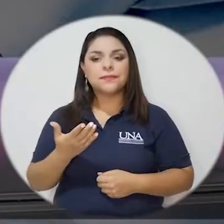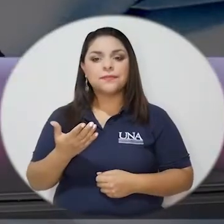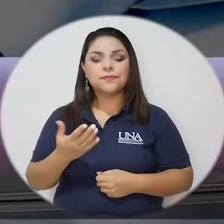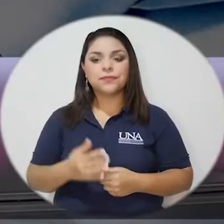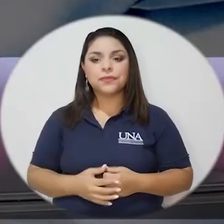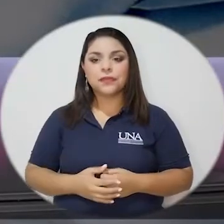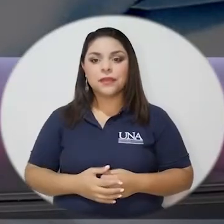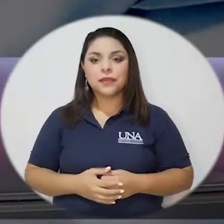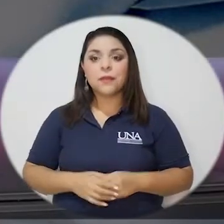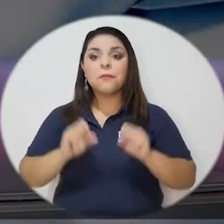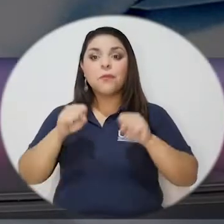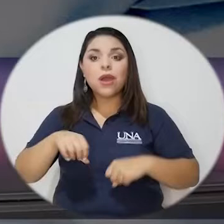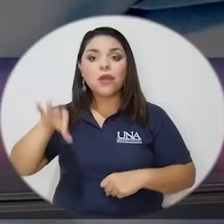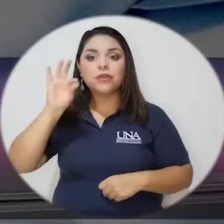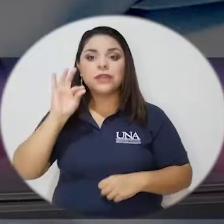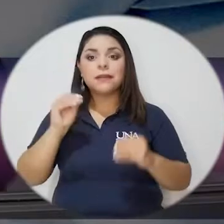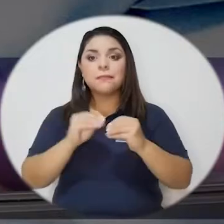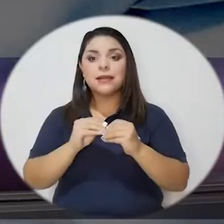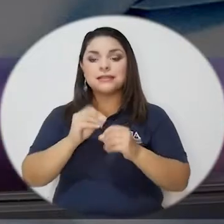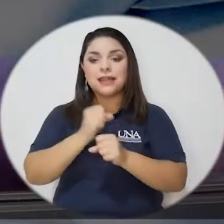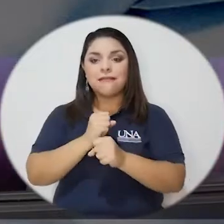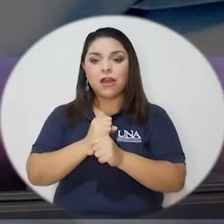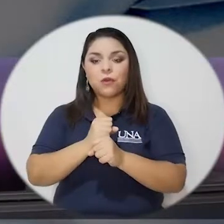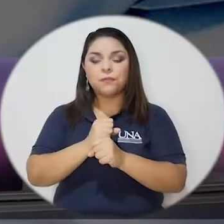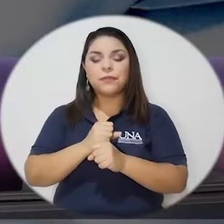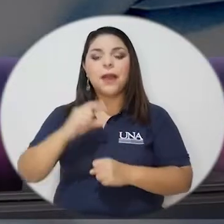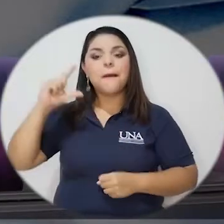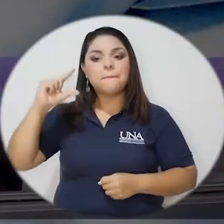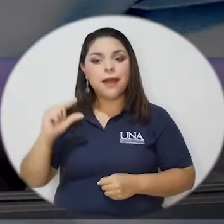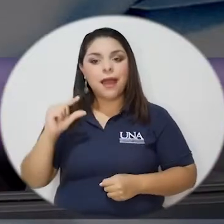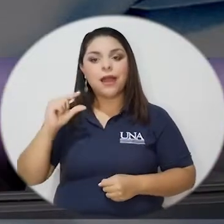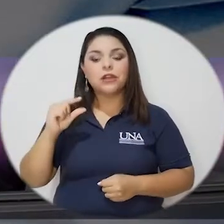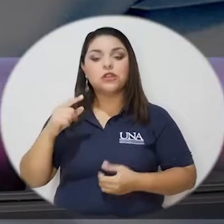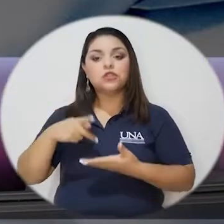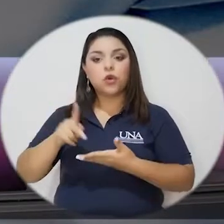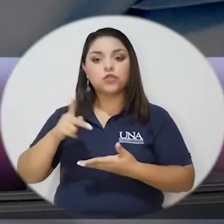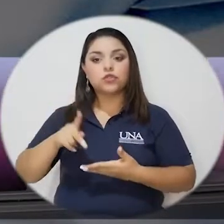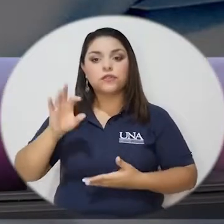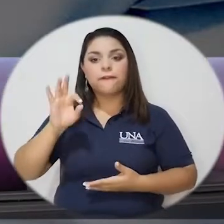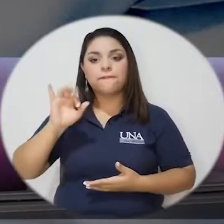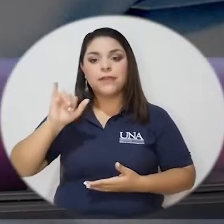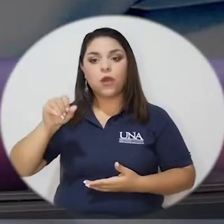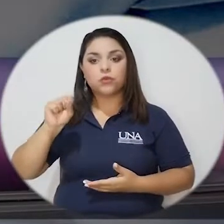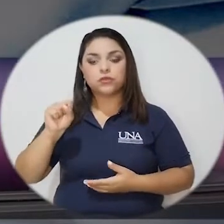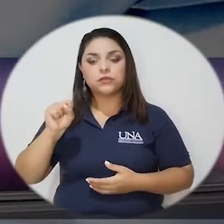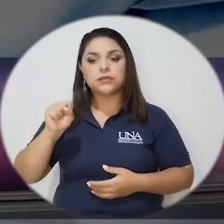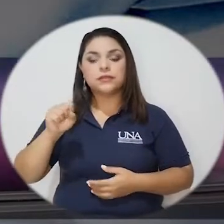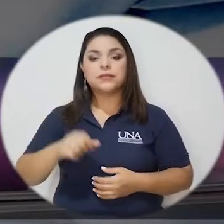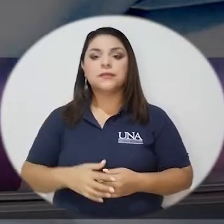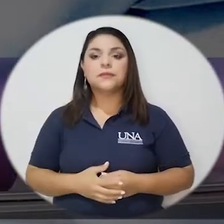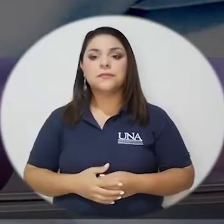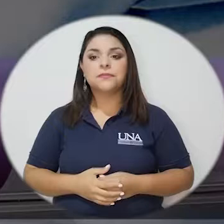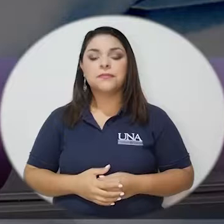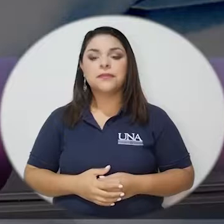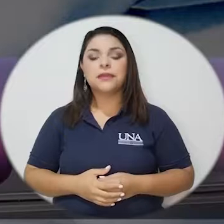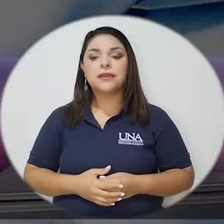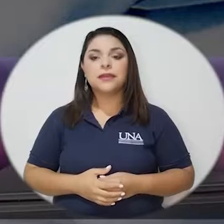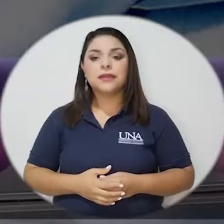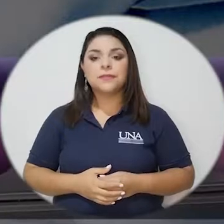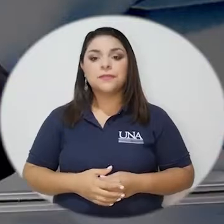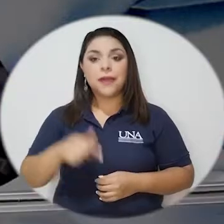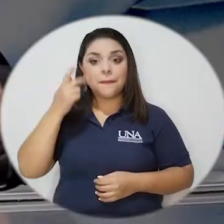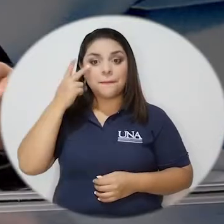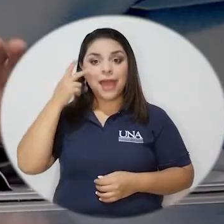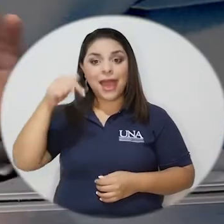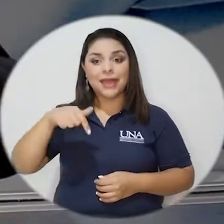para den más trabajo? Y bajemos los costos fijos. La matriz eléctrica en Costa Rica es carísima. Vean que ya hubo un primer intento